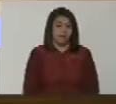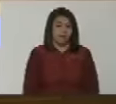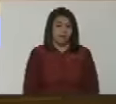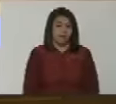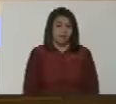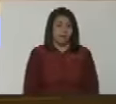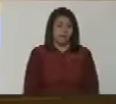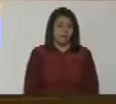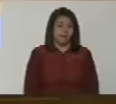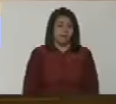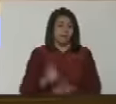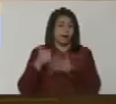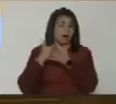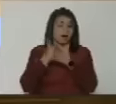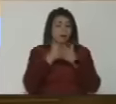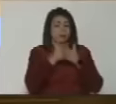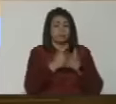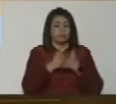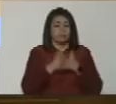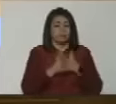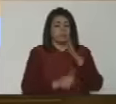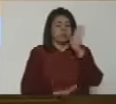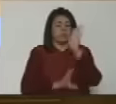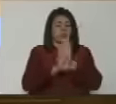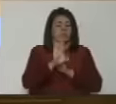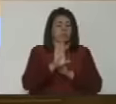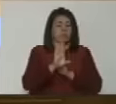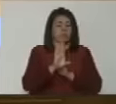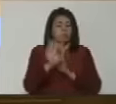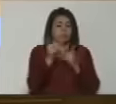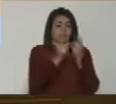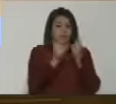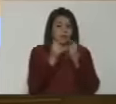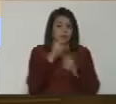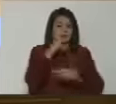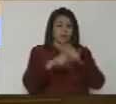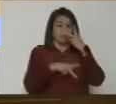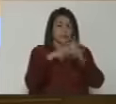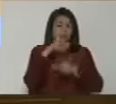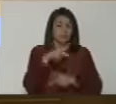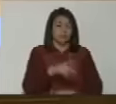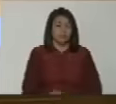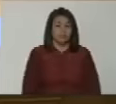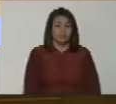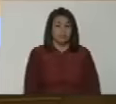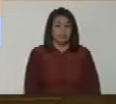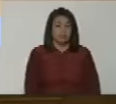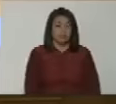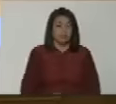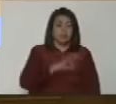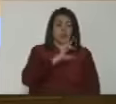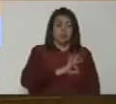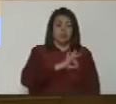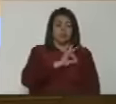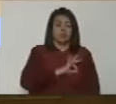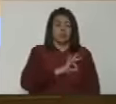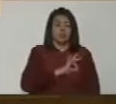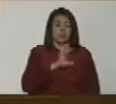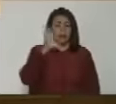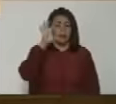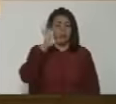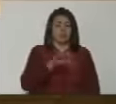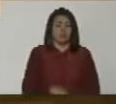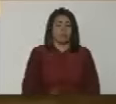y con su contribución en el desarrollo económico, político y social de la